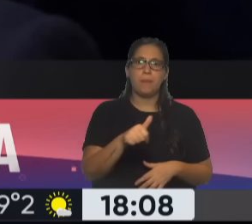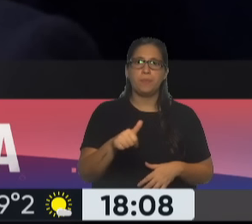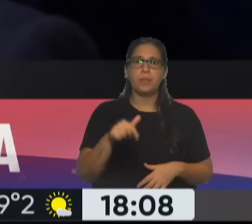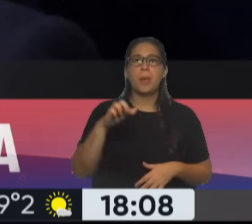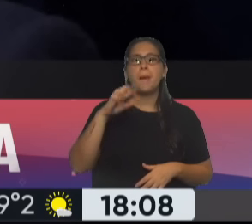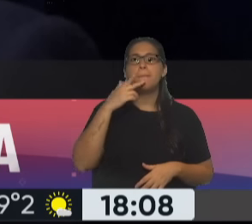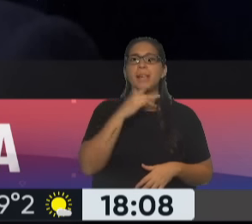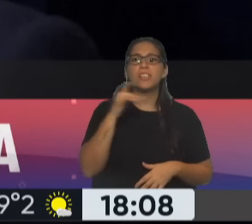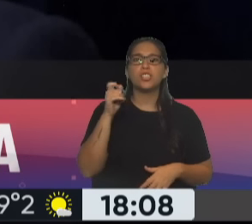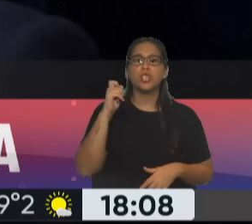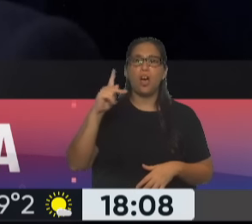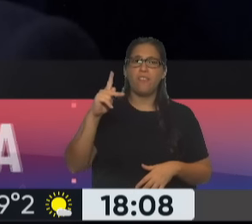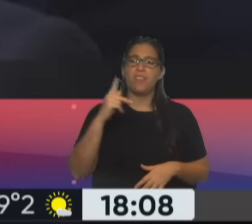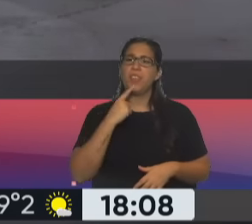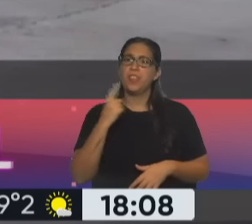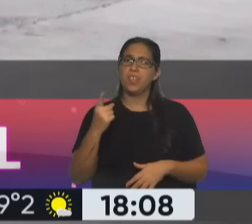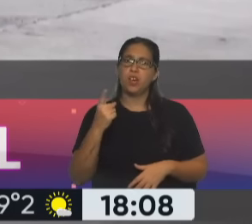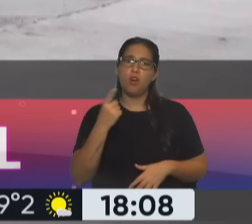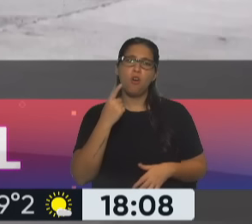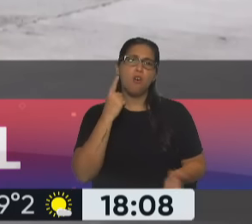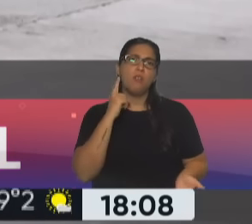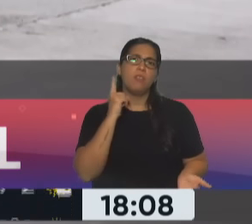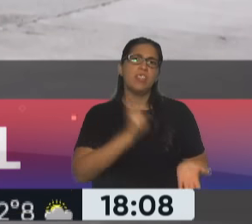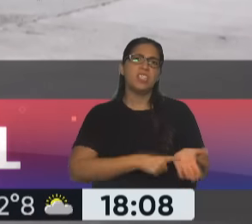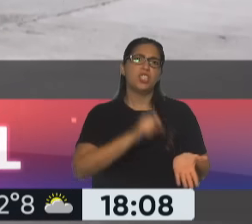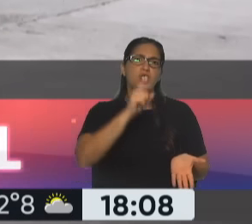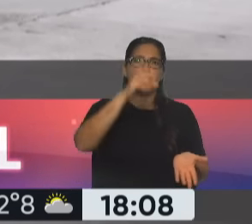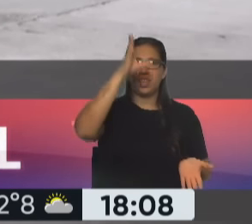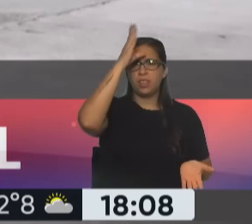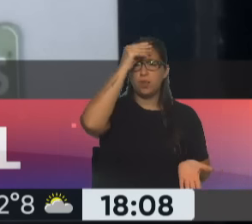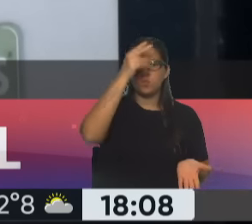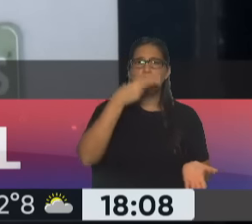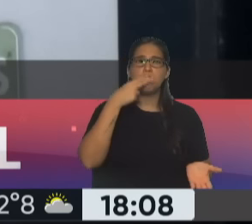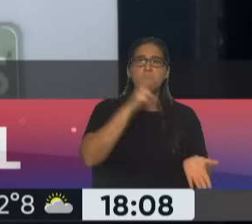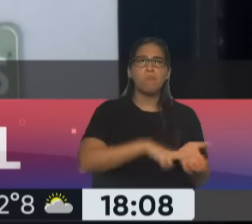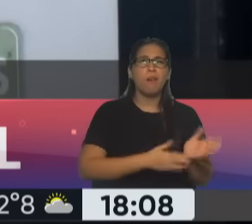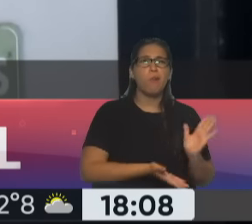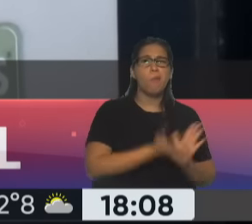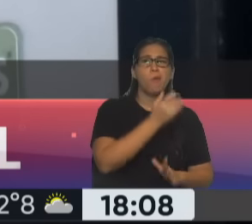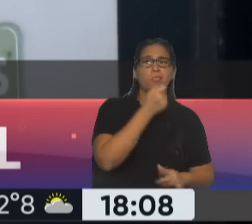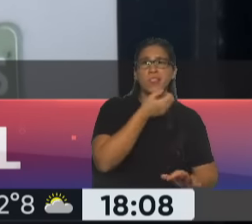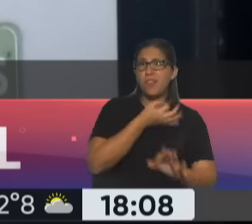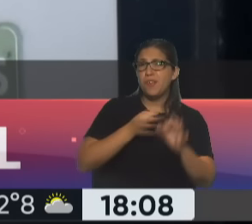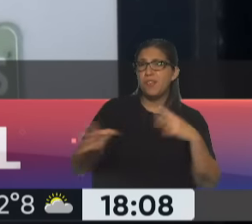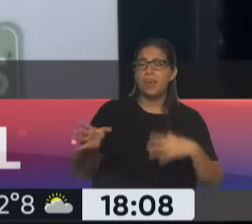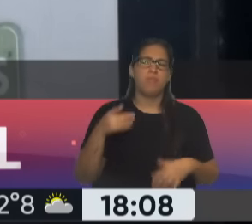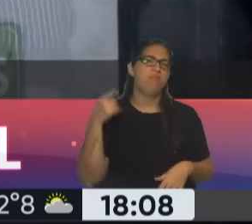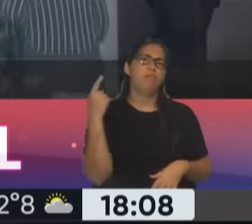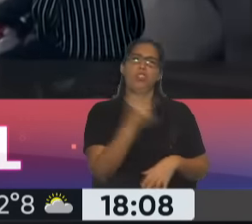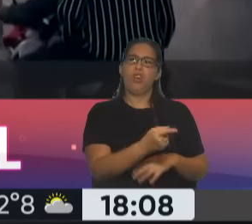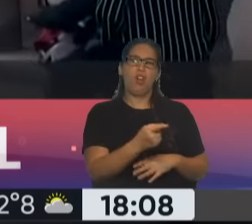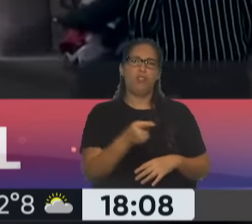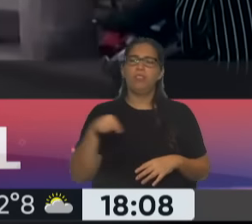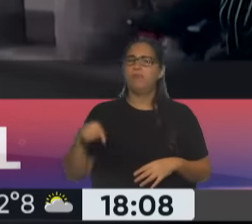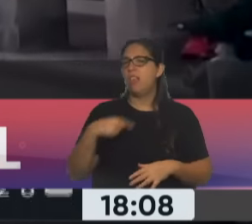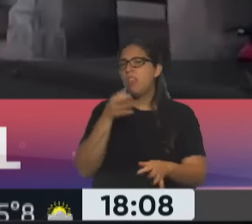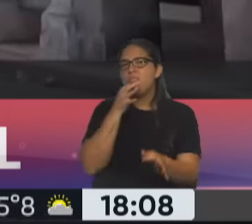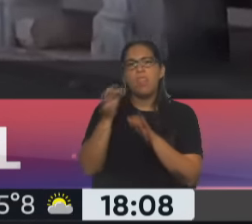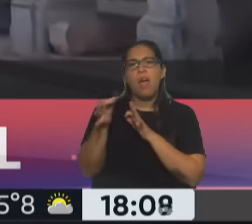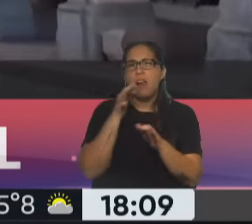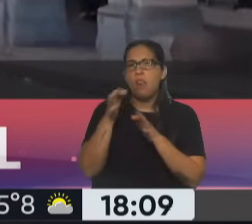Peskov, criticó la política arancelaria de Estados Unidos para quienes vendan petróleo a Cuba y anunció que se encuentra en diálogo con el